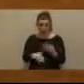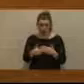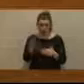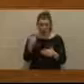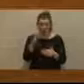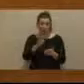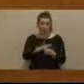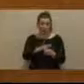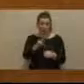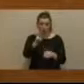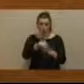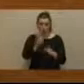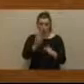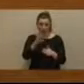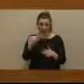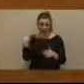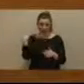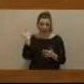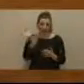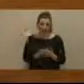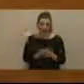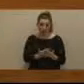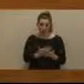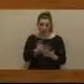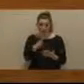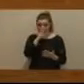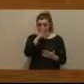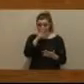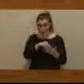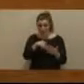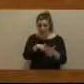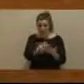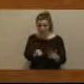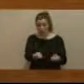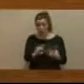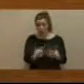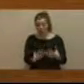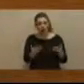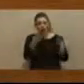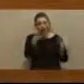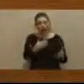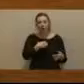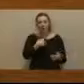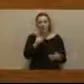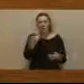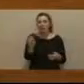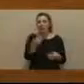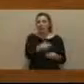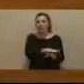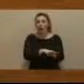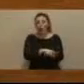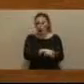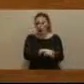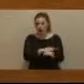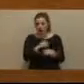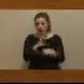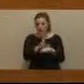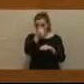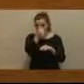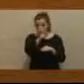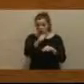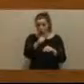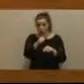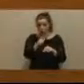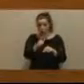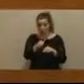hasta ahora. Nos han entregado el 3 de febrero de 2016. Usted no puede decir que el Gobierno, señor consejero, ha actuado, porque yo el otro día